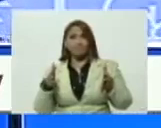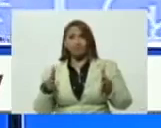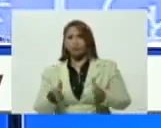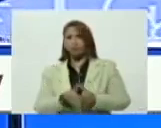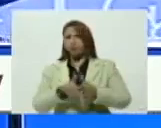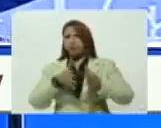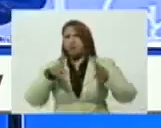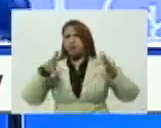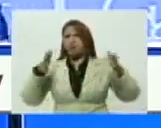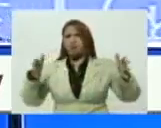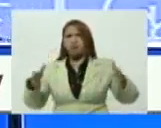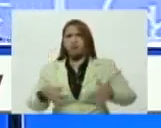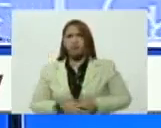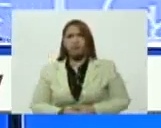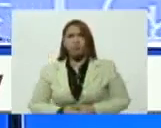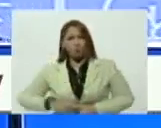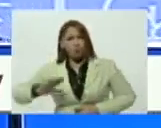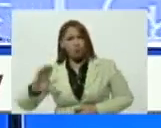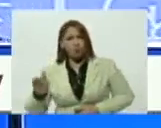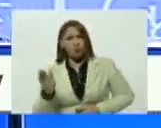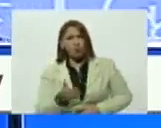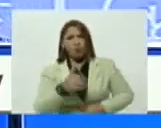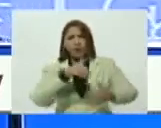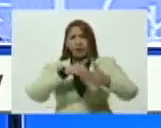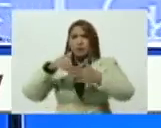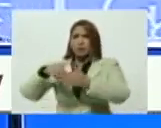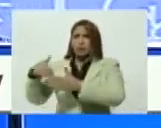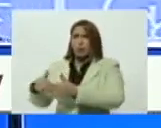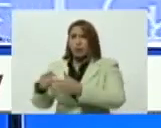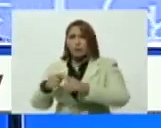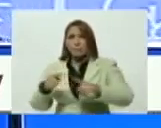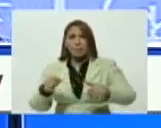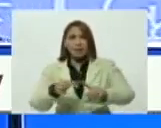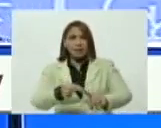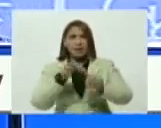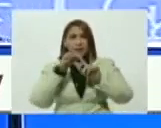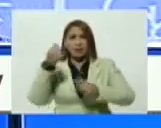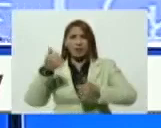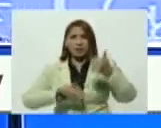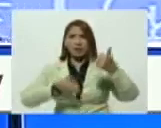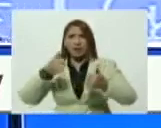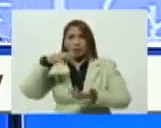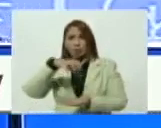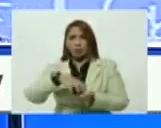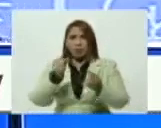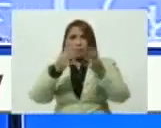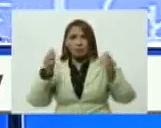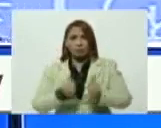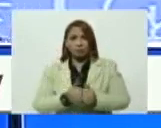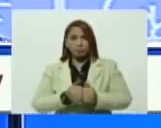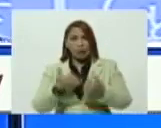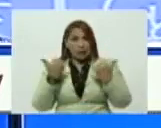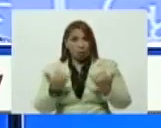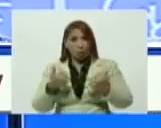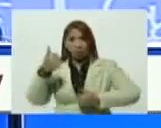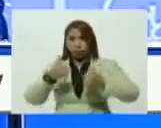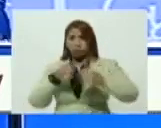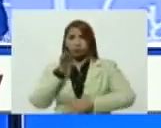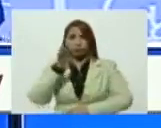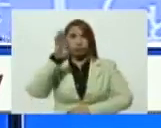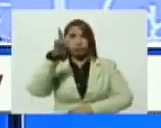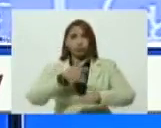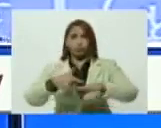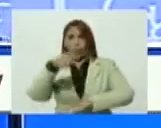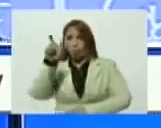ampliamente, por paliza, las elecciones primarias abiertas y es el candidato y futuro